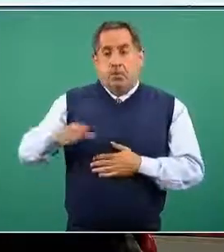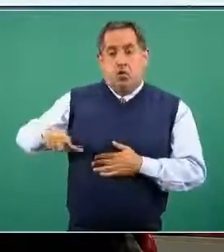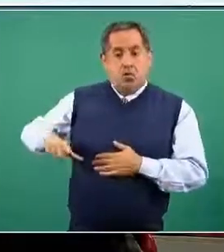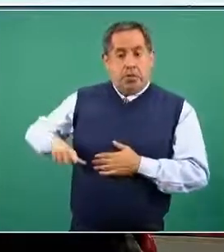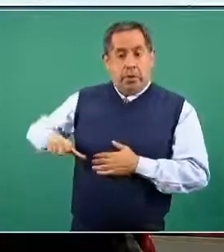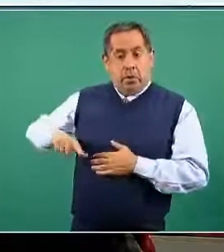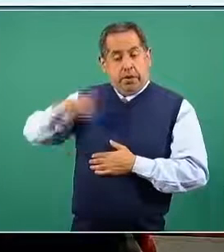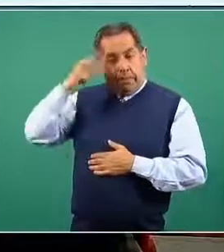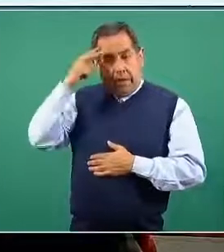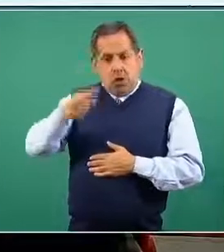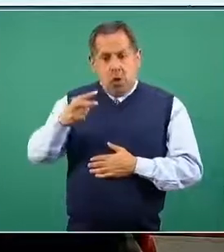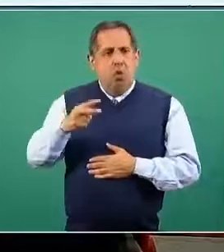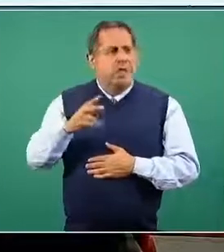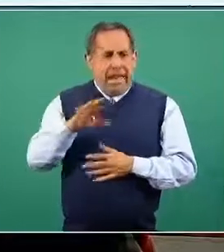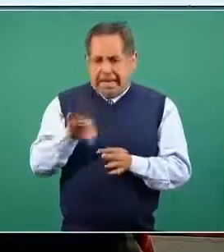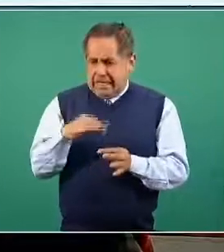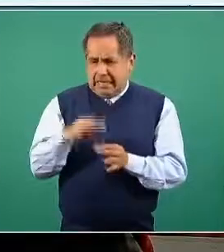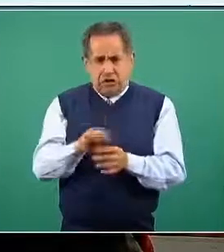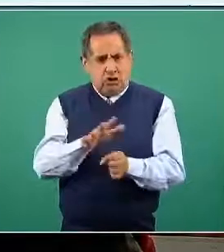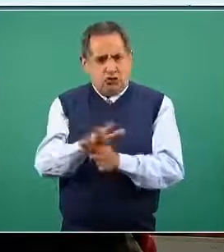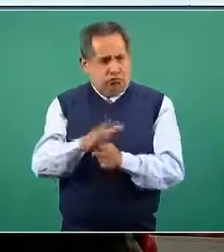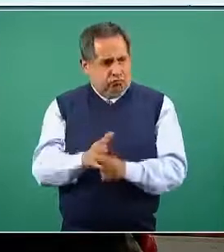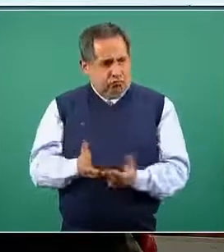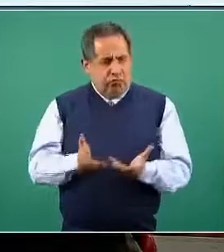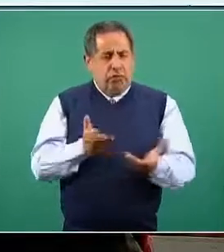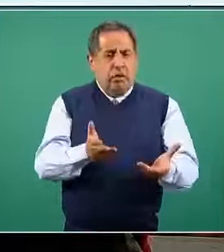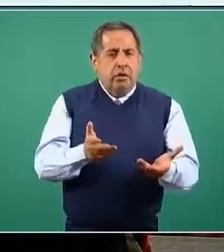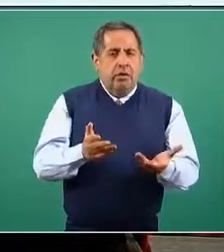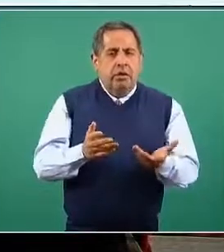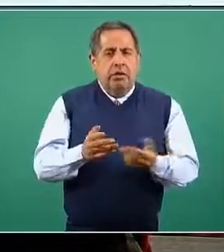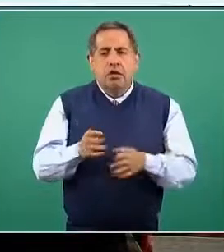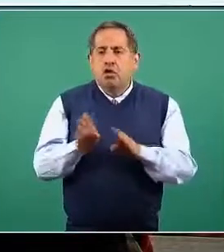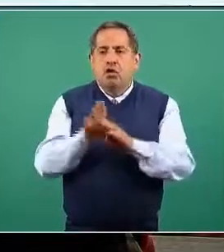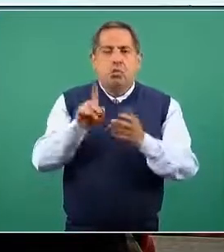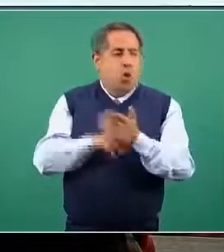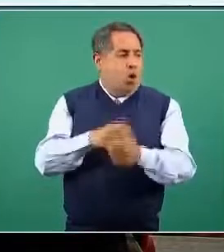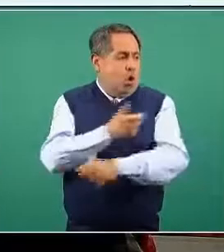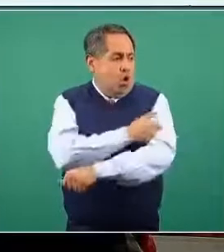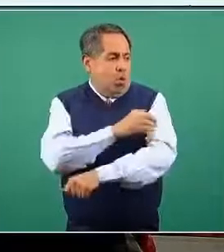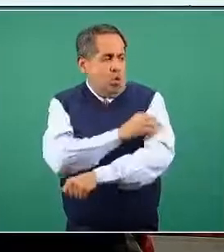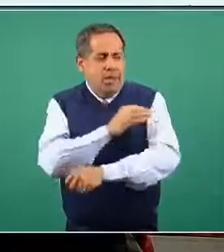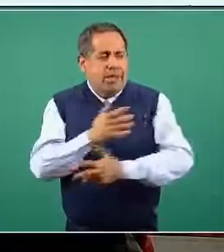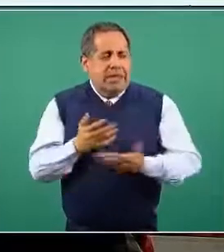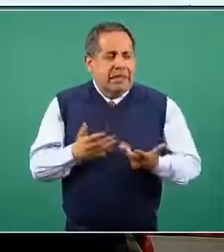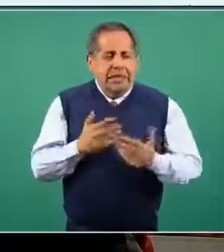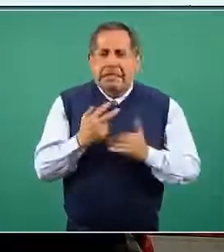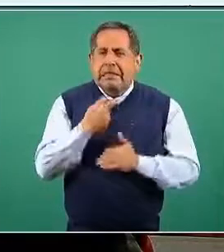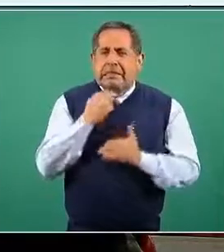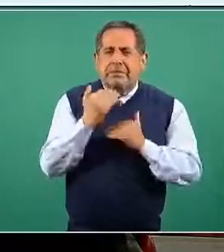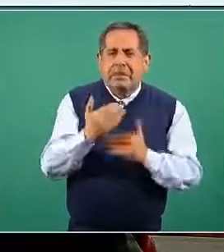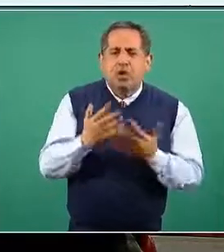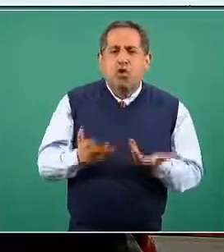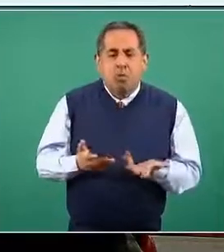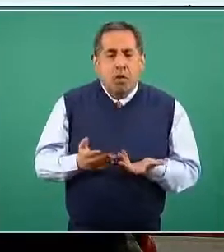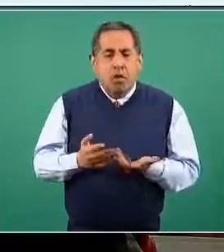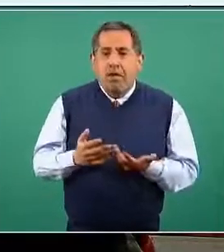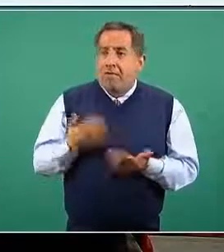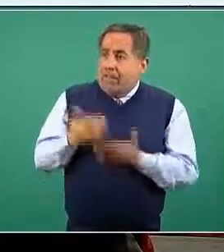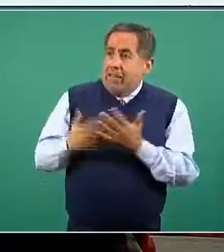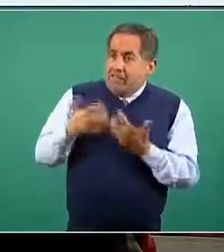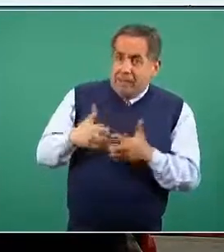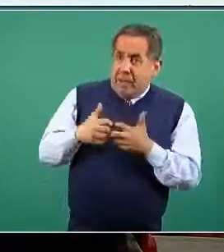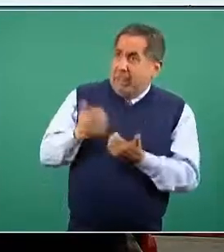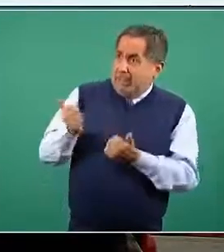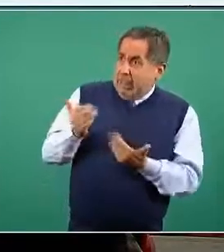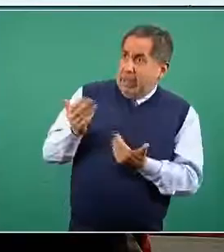está preparado para usar las vacunas. El factor limitante no es la capacidad de ponerlas, el factor limitante es que se fabriquen, que